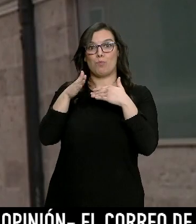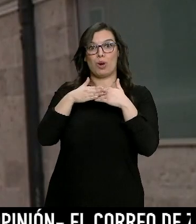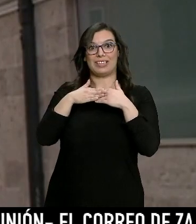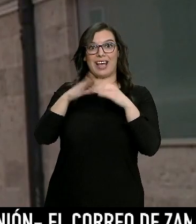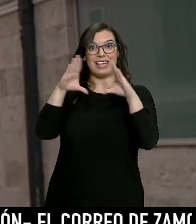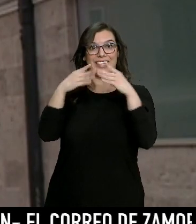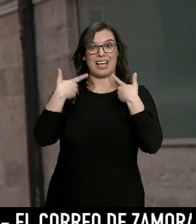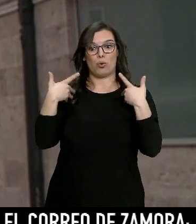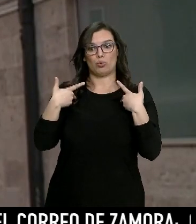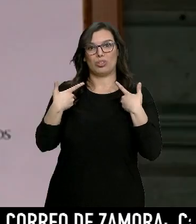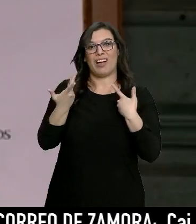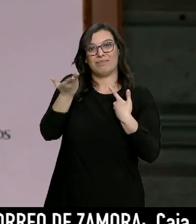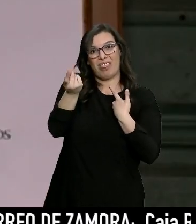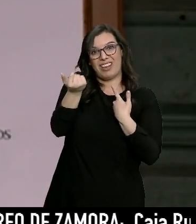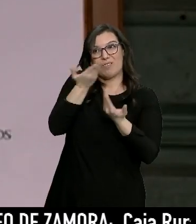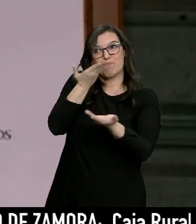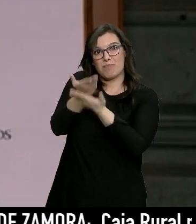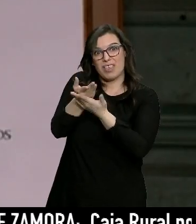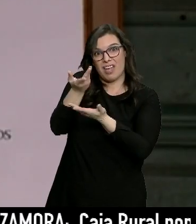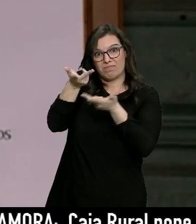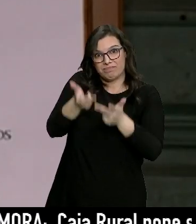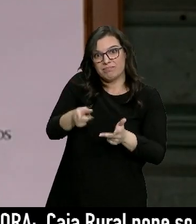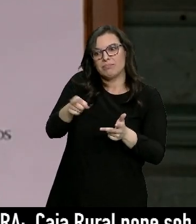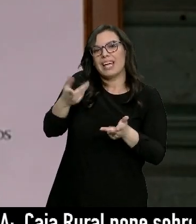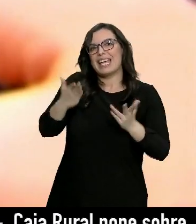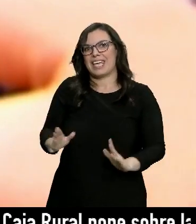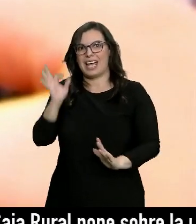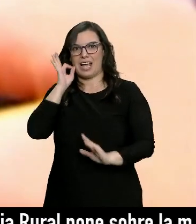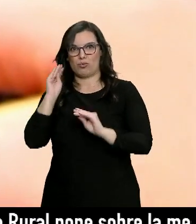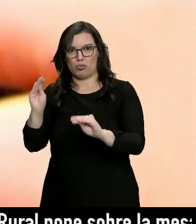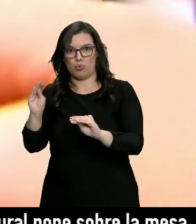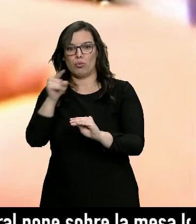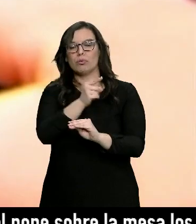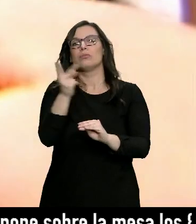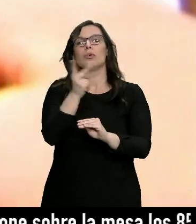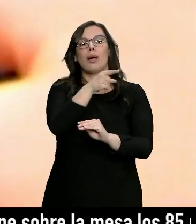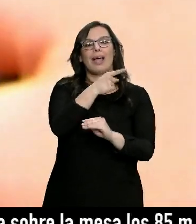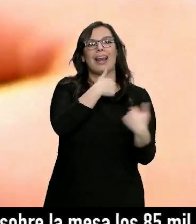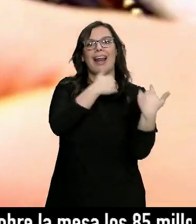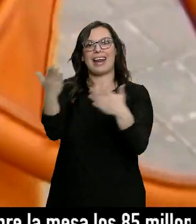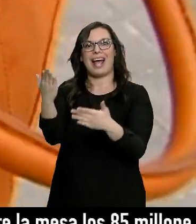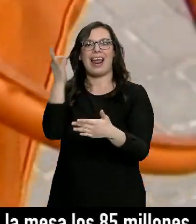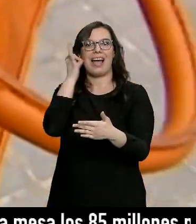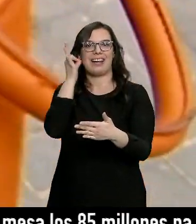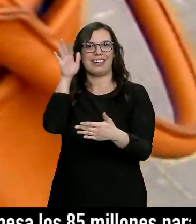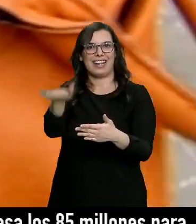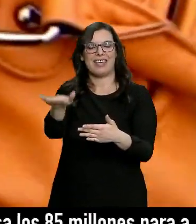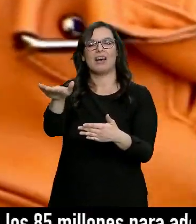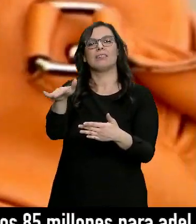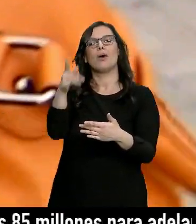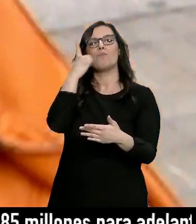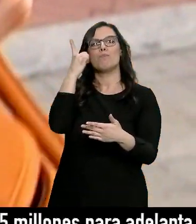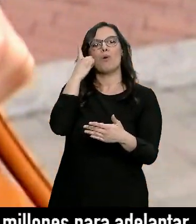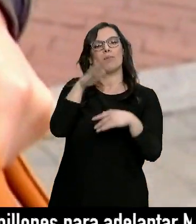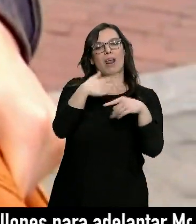las Angustias de Valladolid. El acusado, uno de los capellanes de la parroquia. El ya expárroco regaló un teléfono móvil a la menor con la intención de